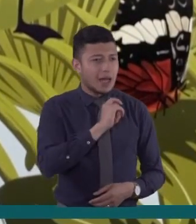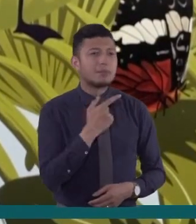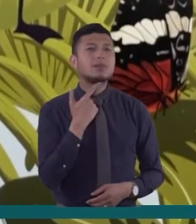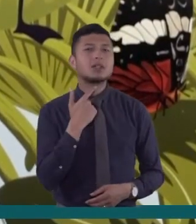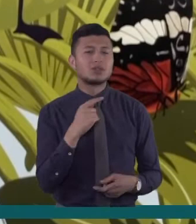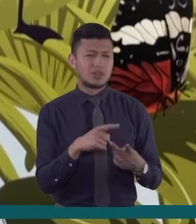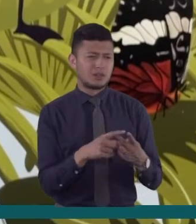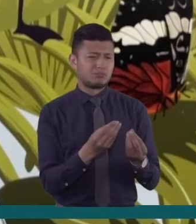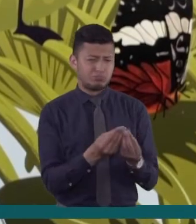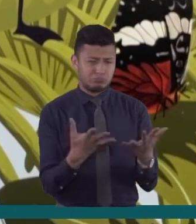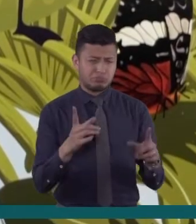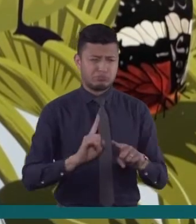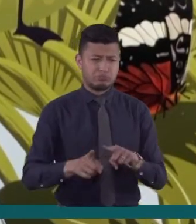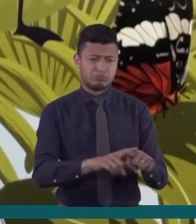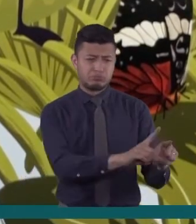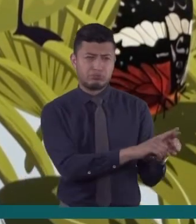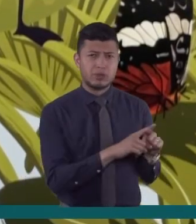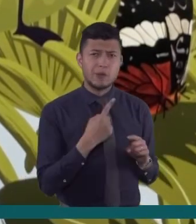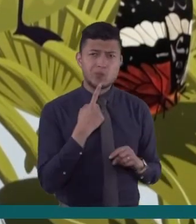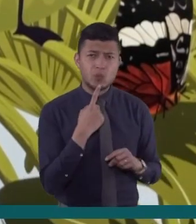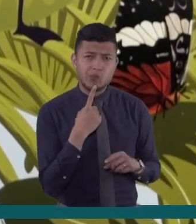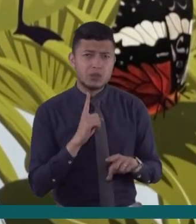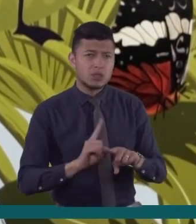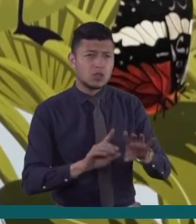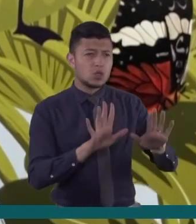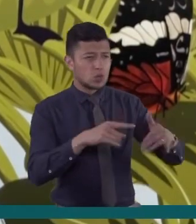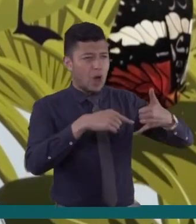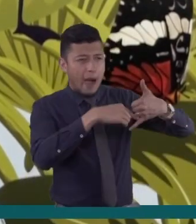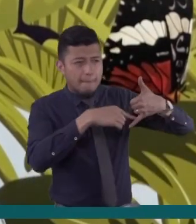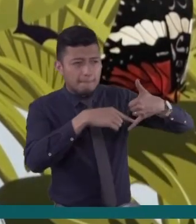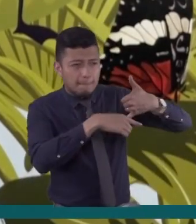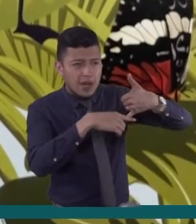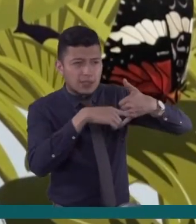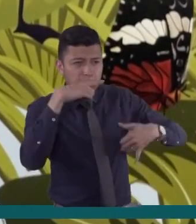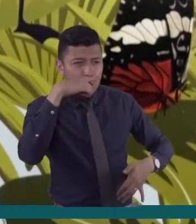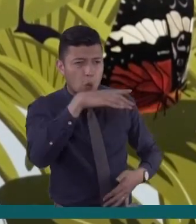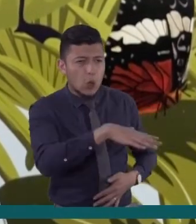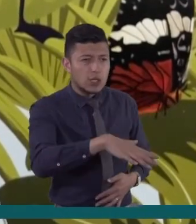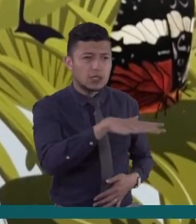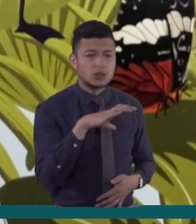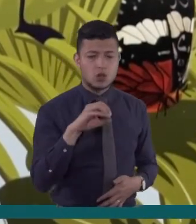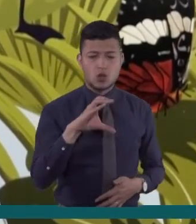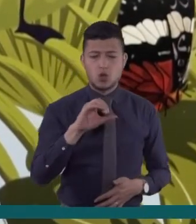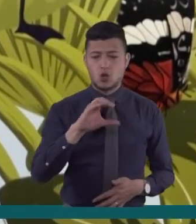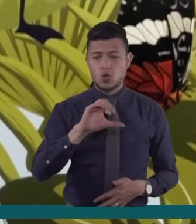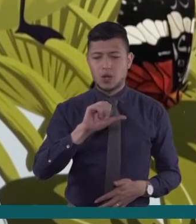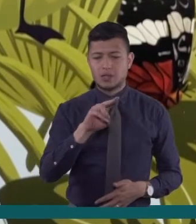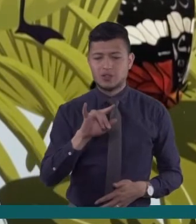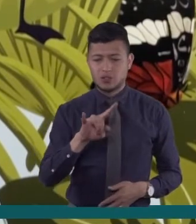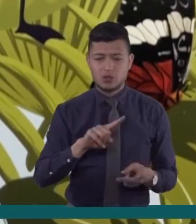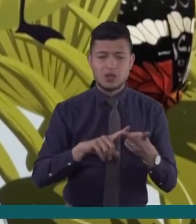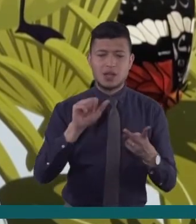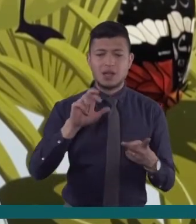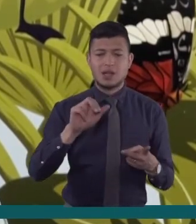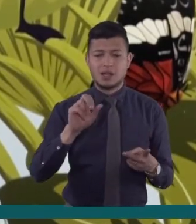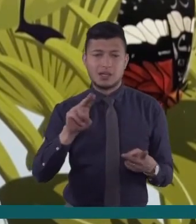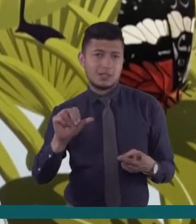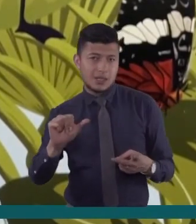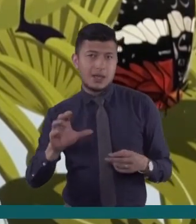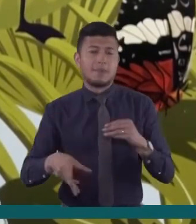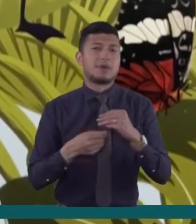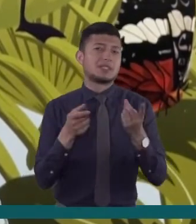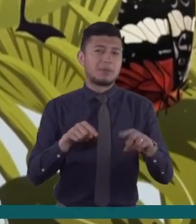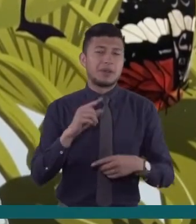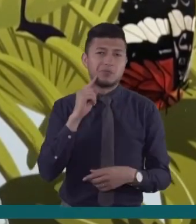por la variedad que encuentro acá, desde los sabores amazónicos, del copoazú, del arasá, hasta